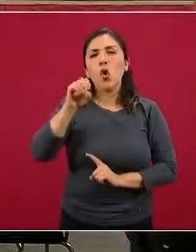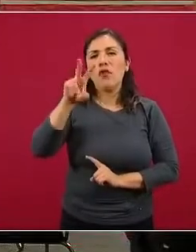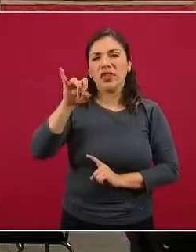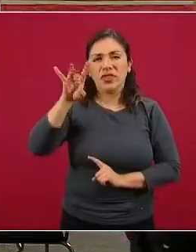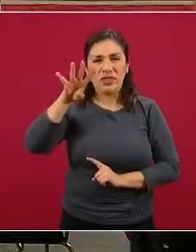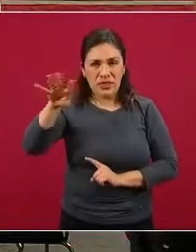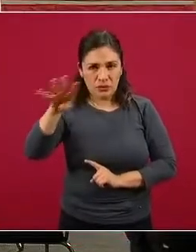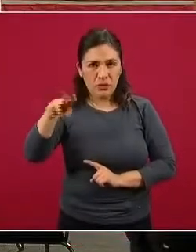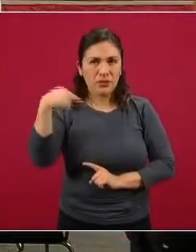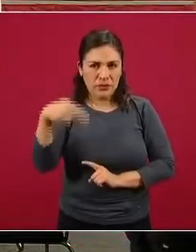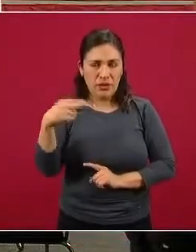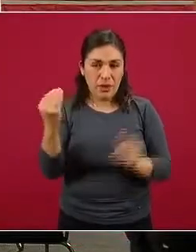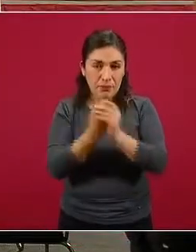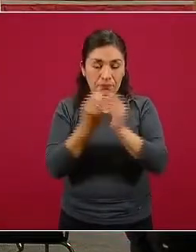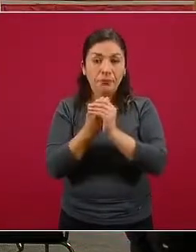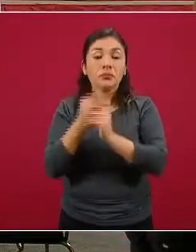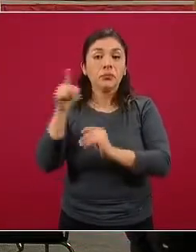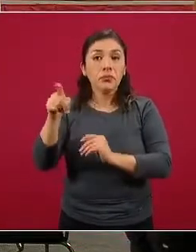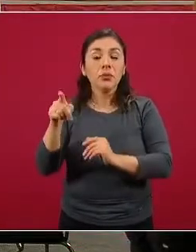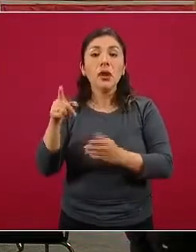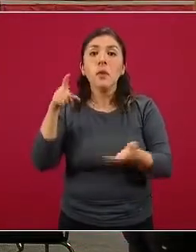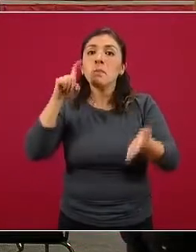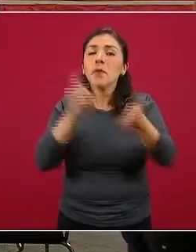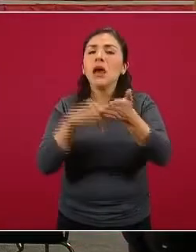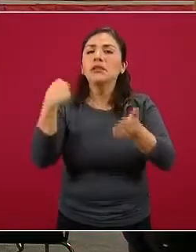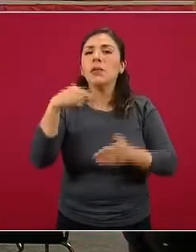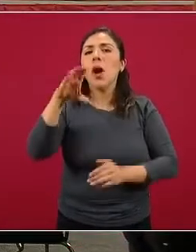COVID-19, así se llama. La liga es